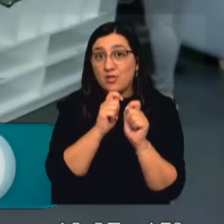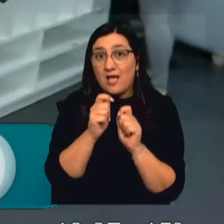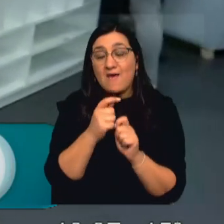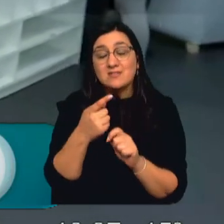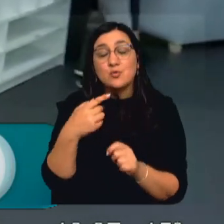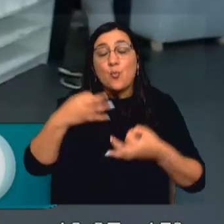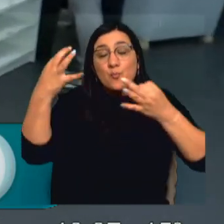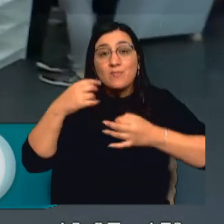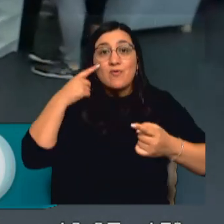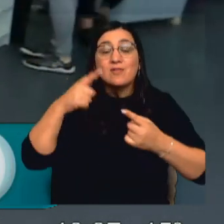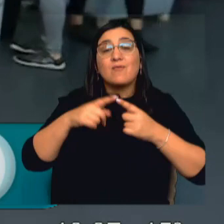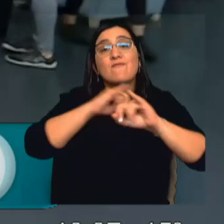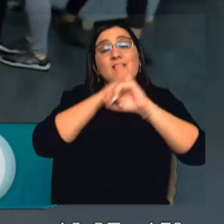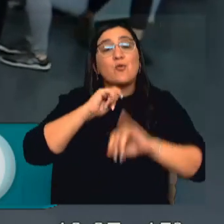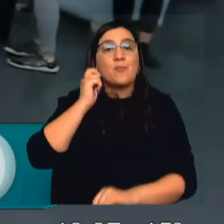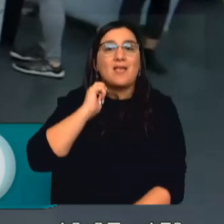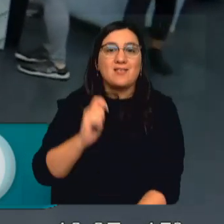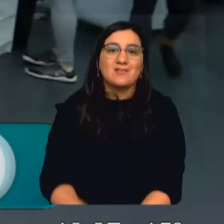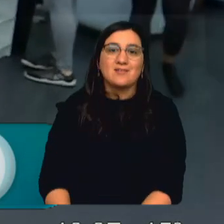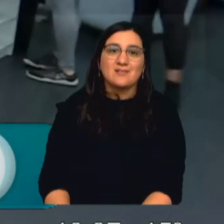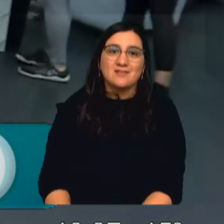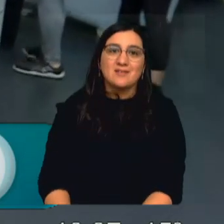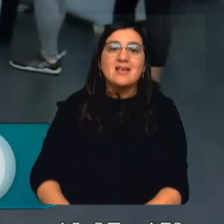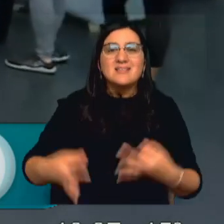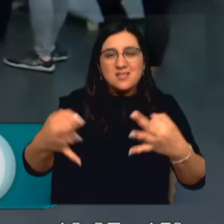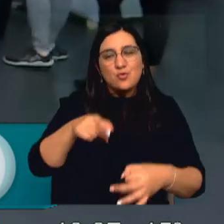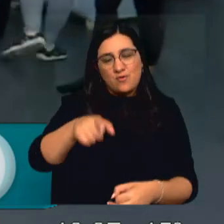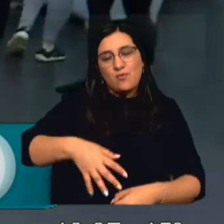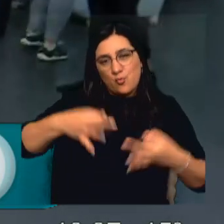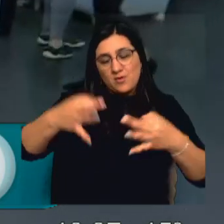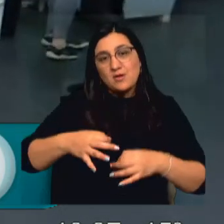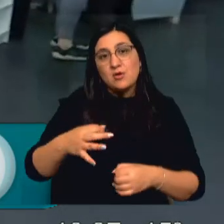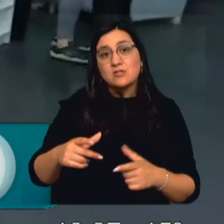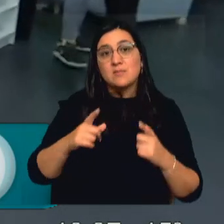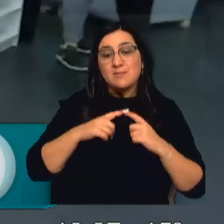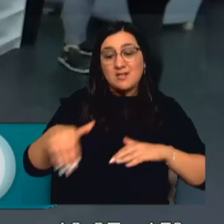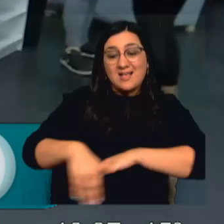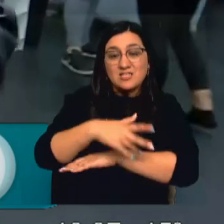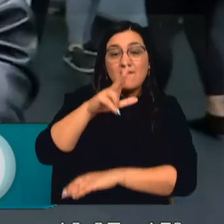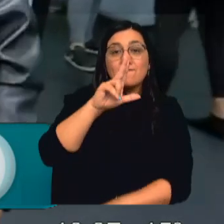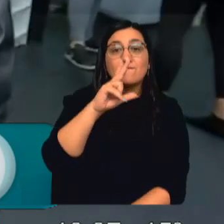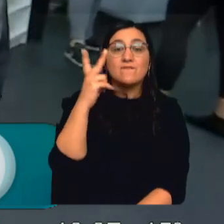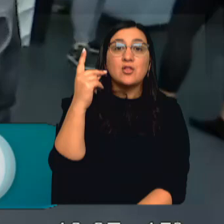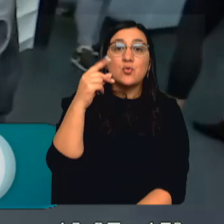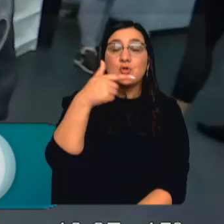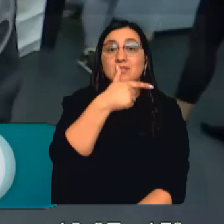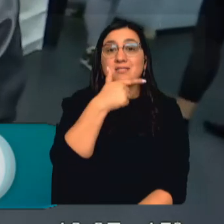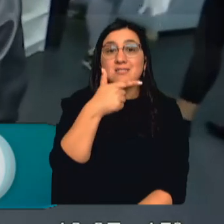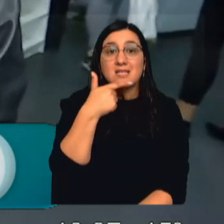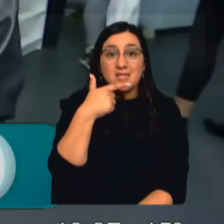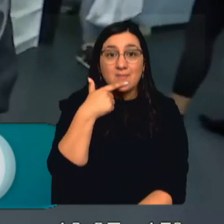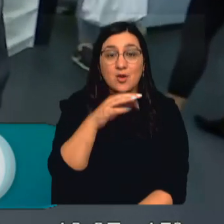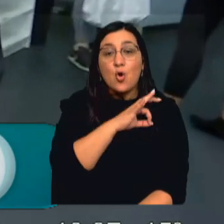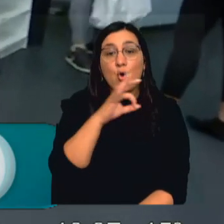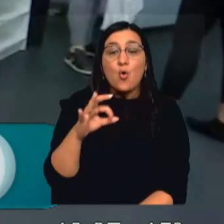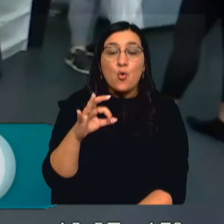de este año. Y feliz cumpleaños. Muchas gracias, seguro que sí, seguro que lo vas a cumplir. Los esperamos en 21 de septiembre, 2840, esquina de Yauri, o nos pueden seguir en